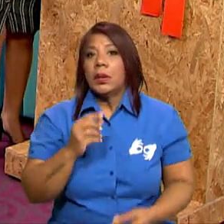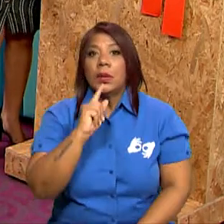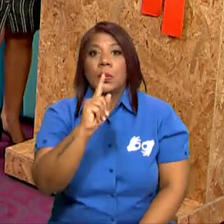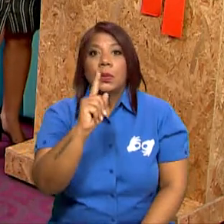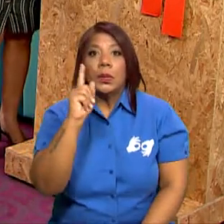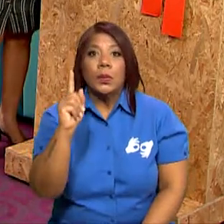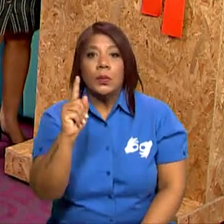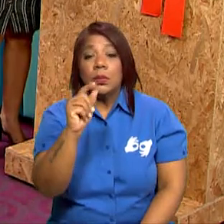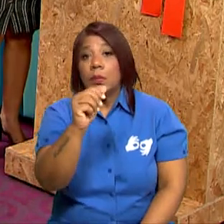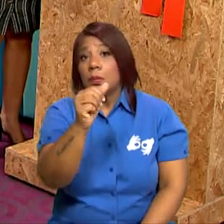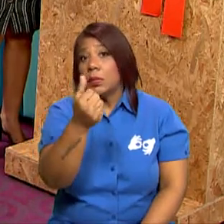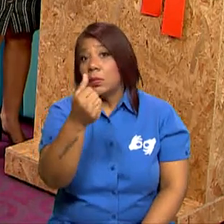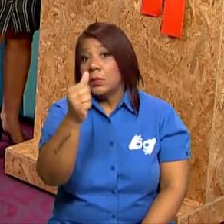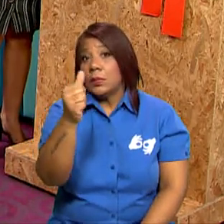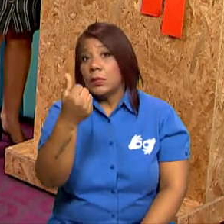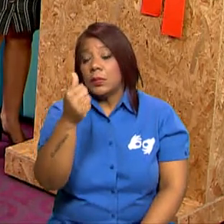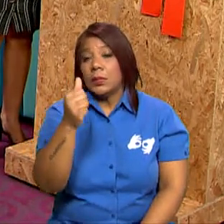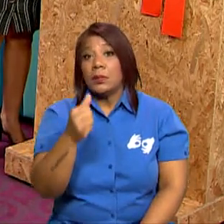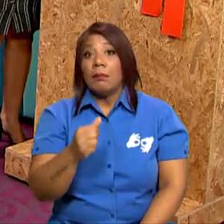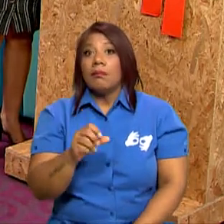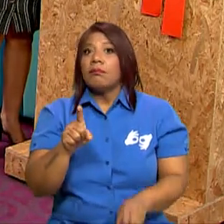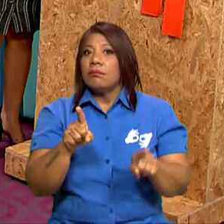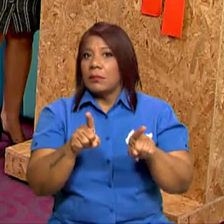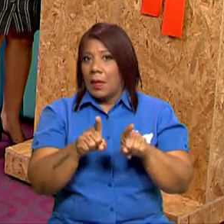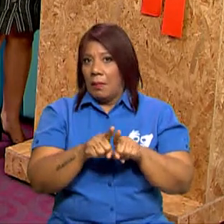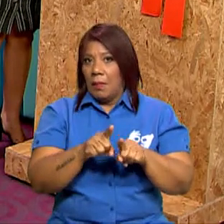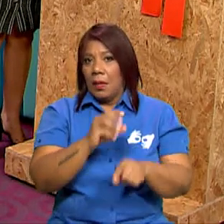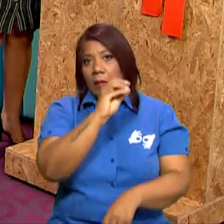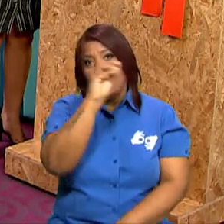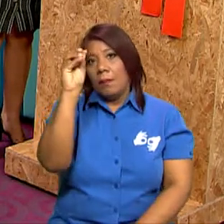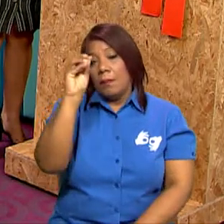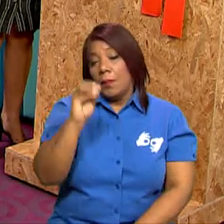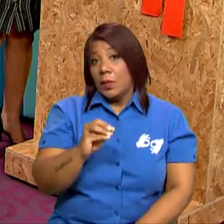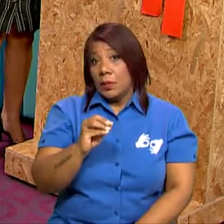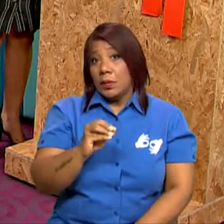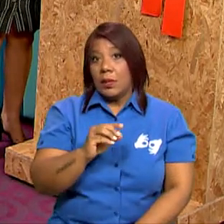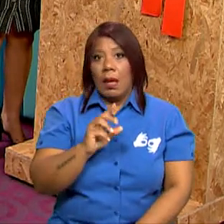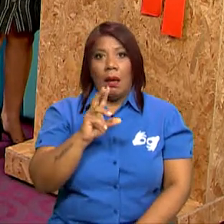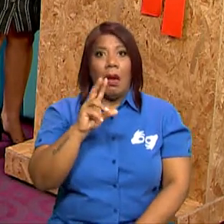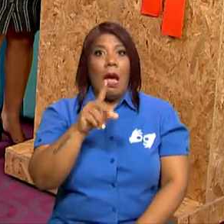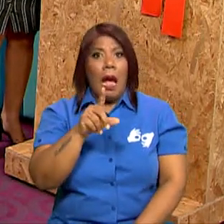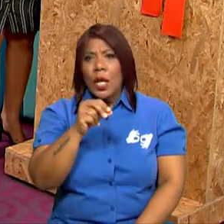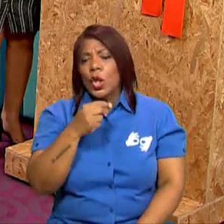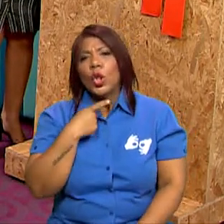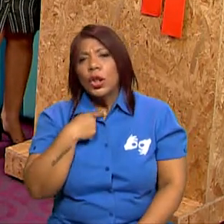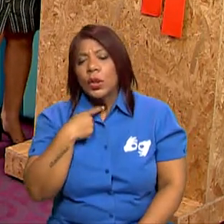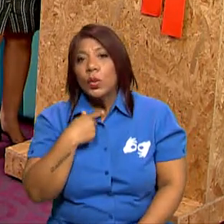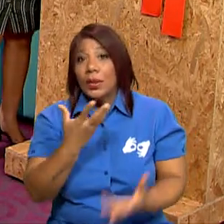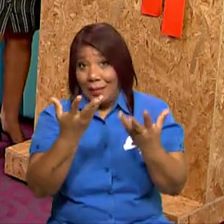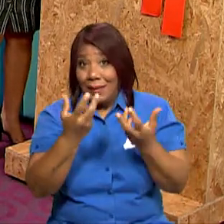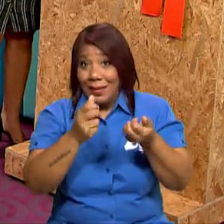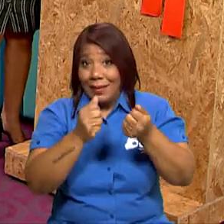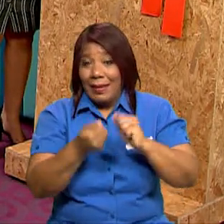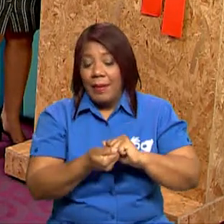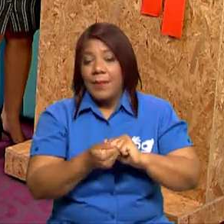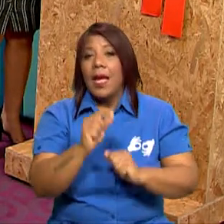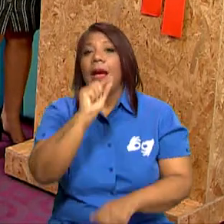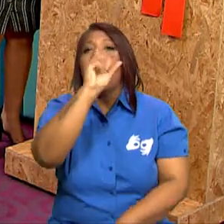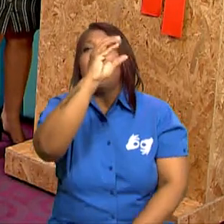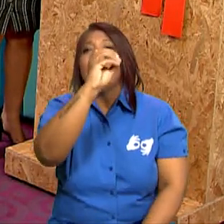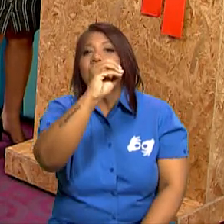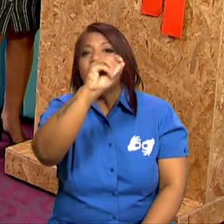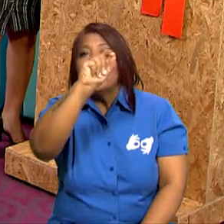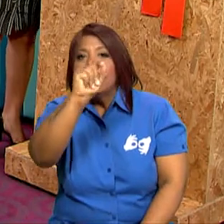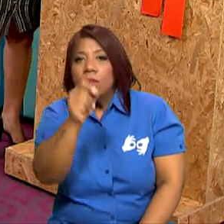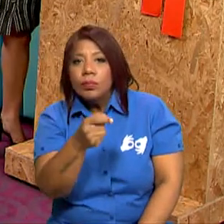o puedes utilizar el valor decimal. En ese caso, entonces, en lugar de poner los porcentajes, pondrías el valor decimal de la